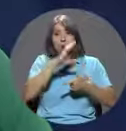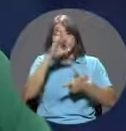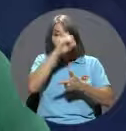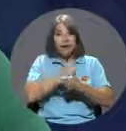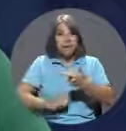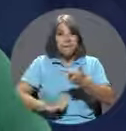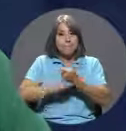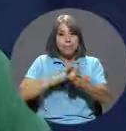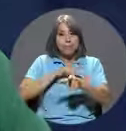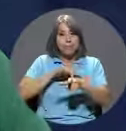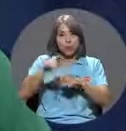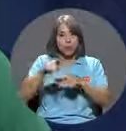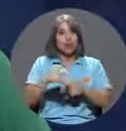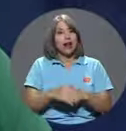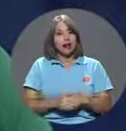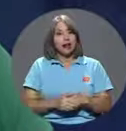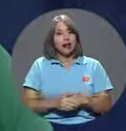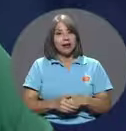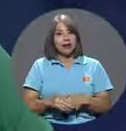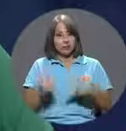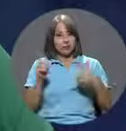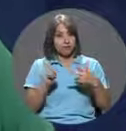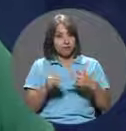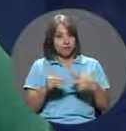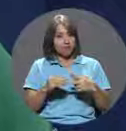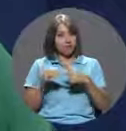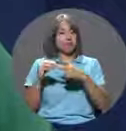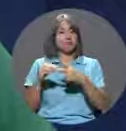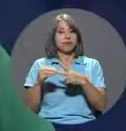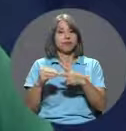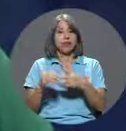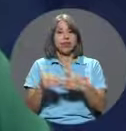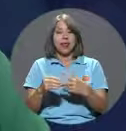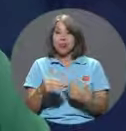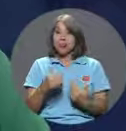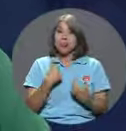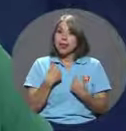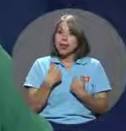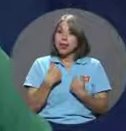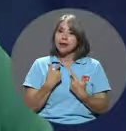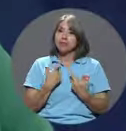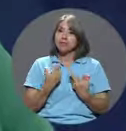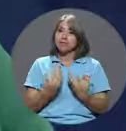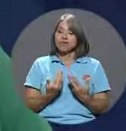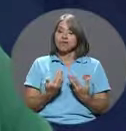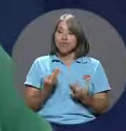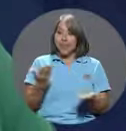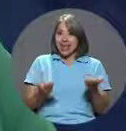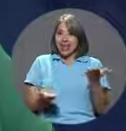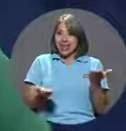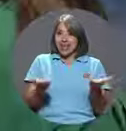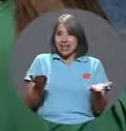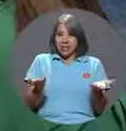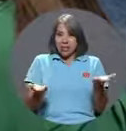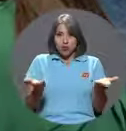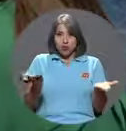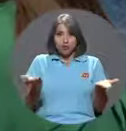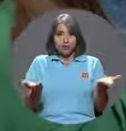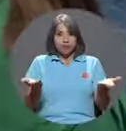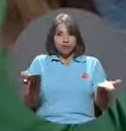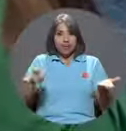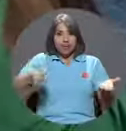apoyo profesional que se requiere. Pero sobre todo tener como clave el equilibrio que